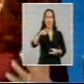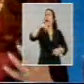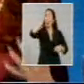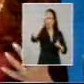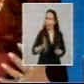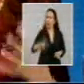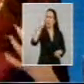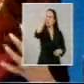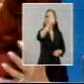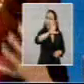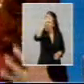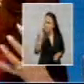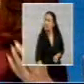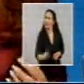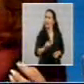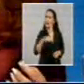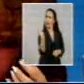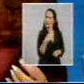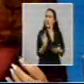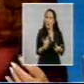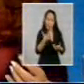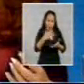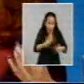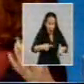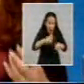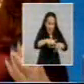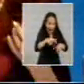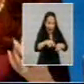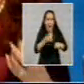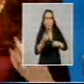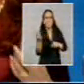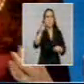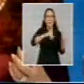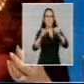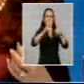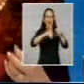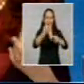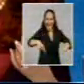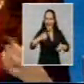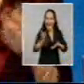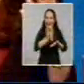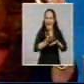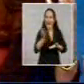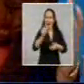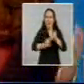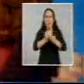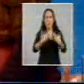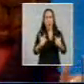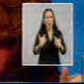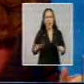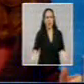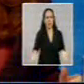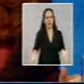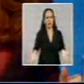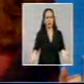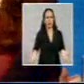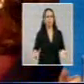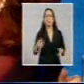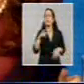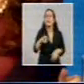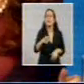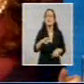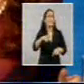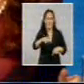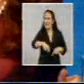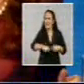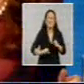ancho del país, de agregar valor a nuestros insumos básicos, a lo que fue y es una de nuestras